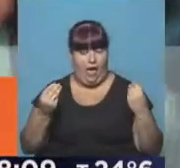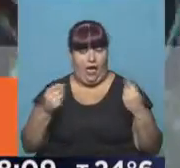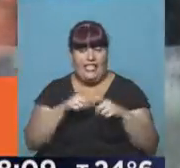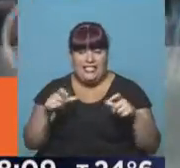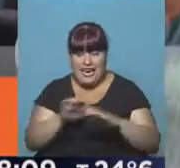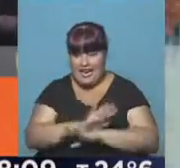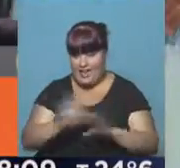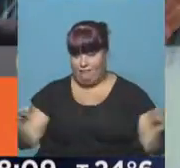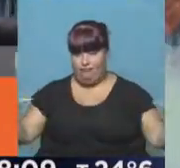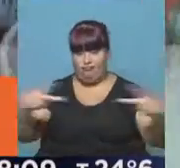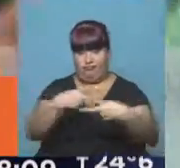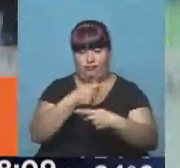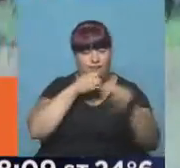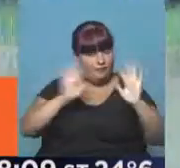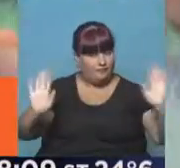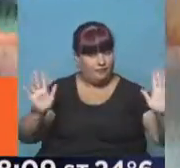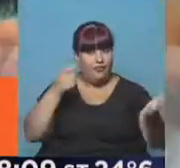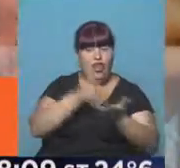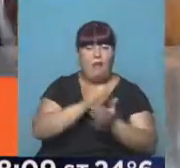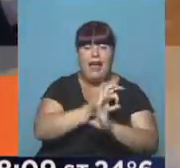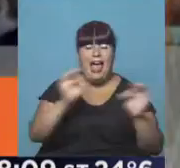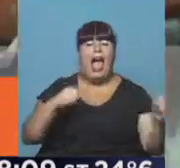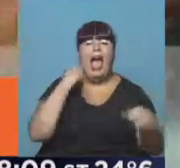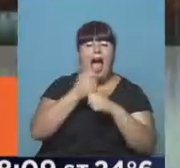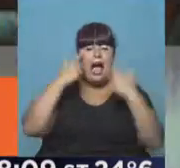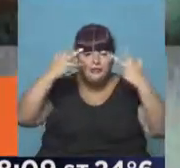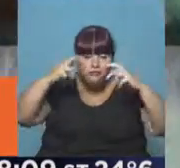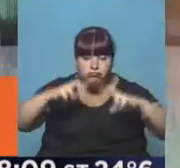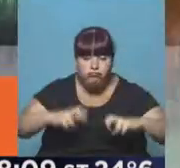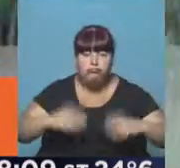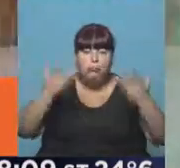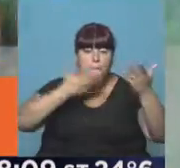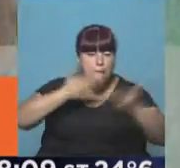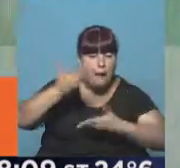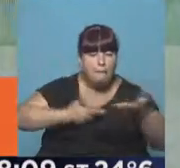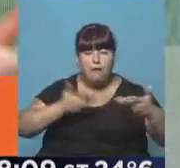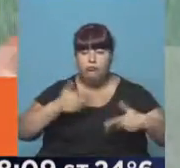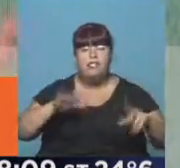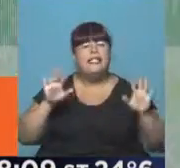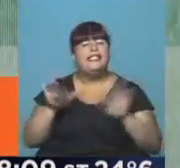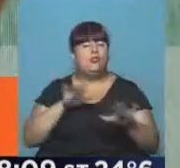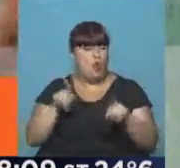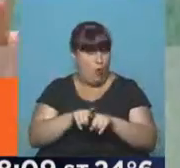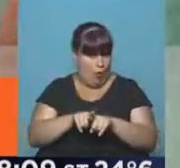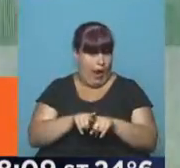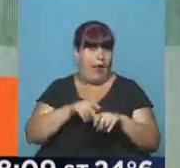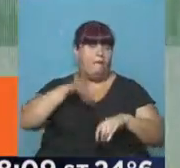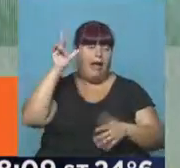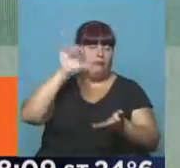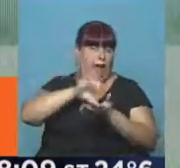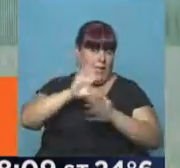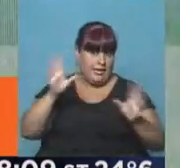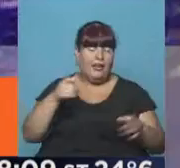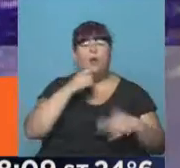cheque acá por por un por un mes o no se paga una cuenta hasta que revisemos todos los papeles bueno en una situación similar mucho más grande en un país no